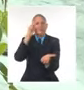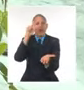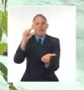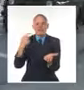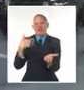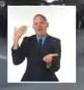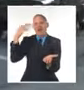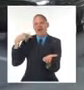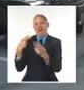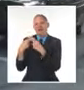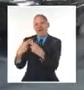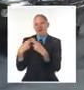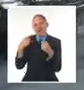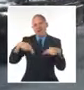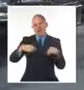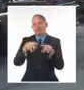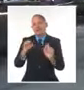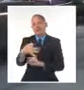Frente.